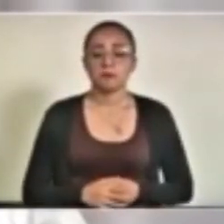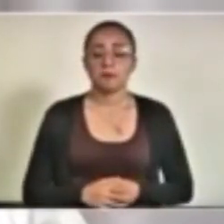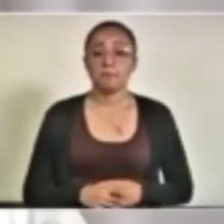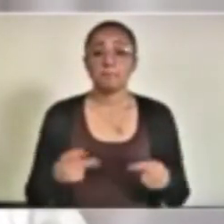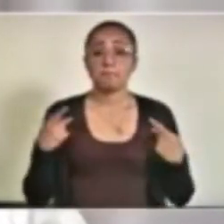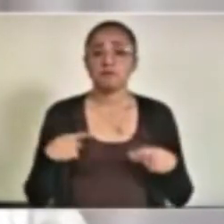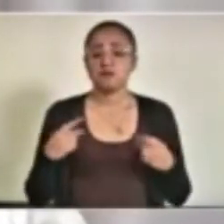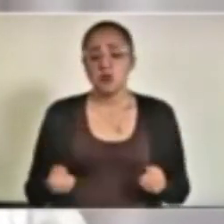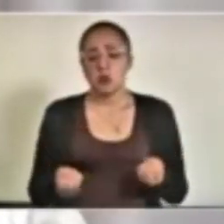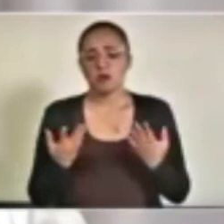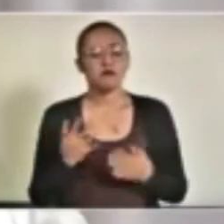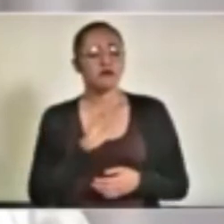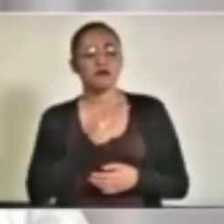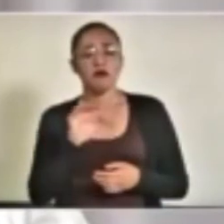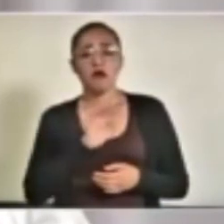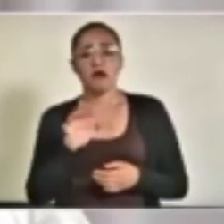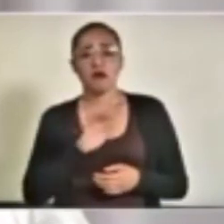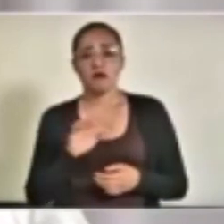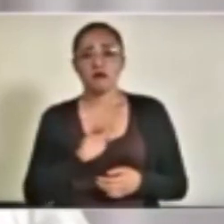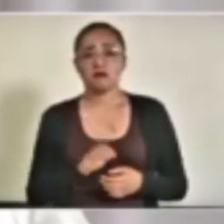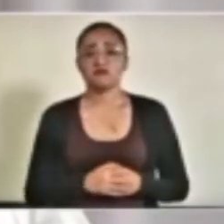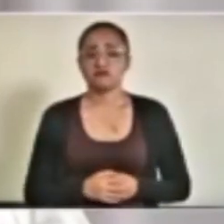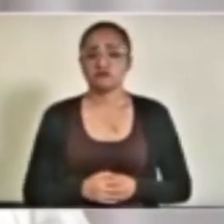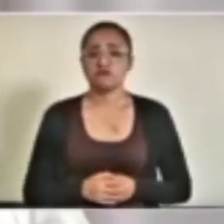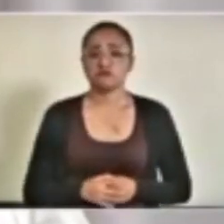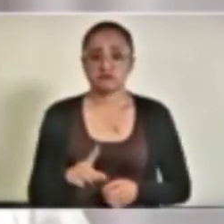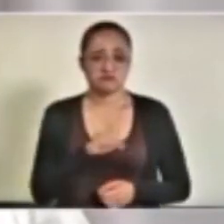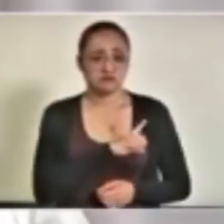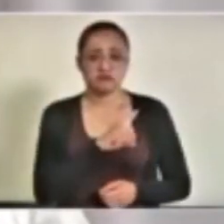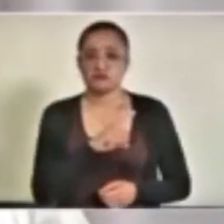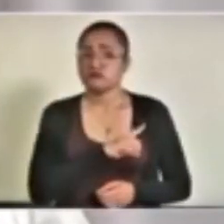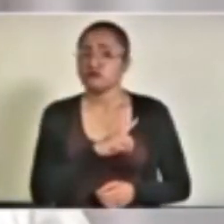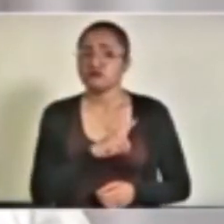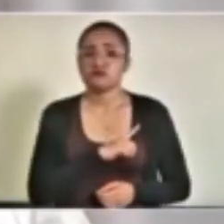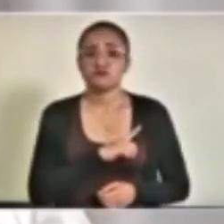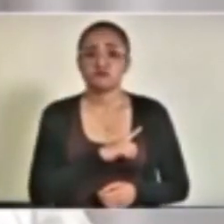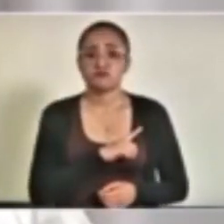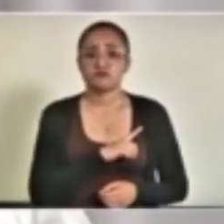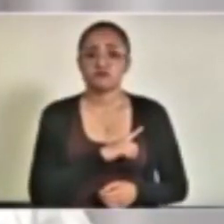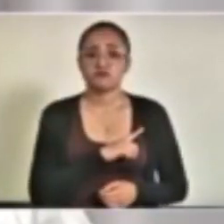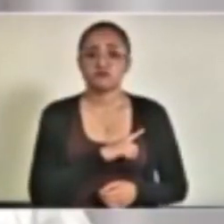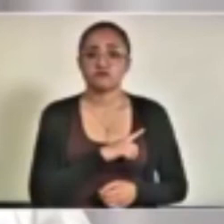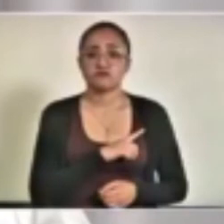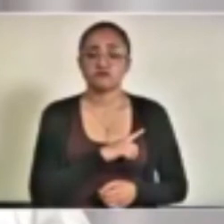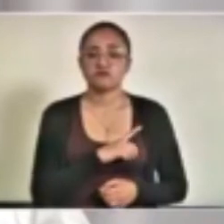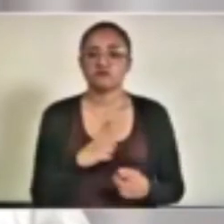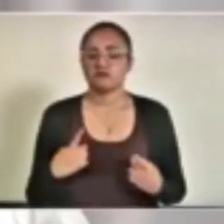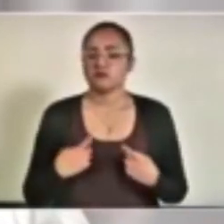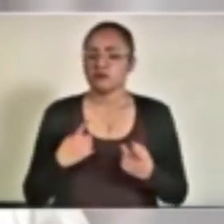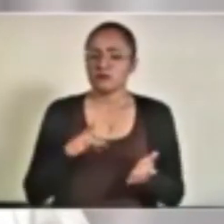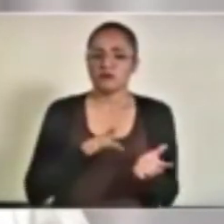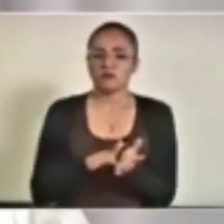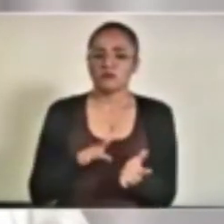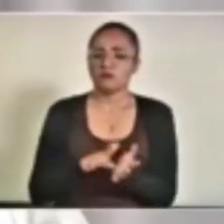elementos solos solos no recibieron el apoyo de